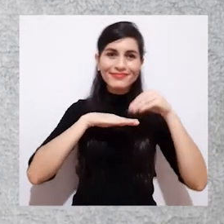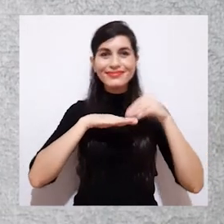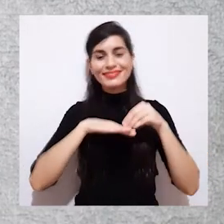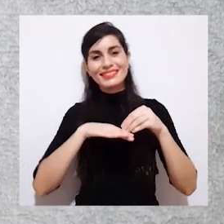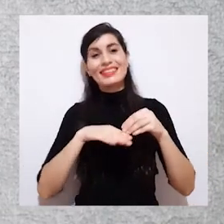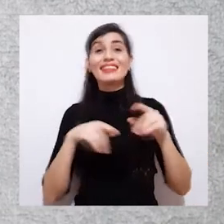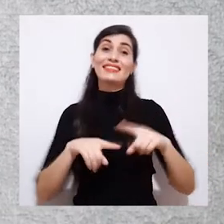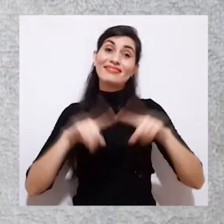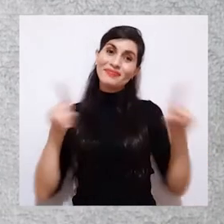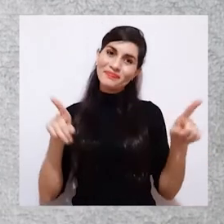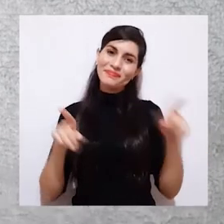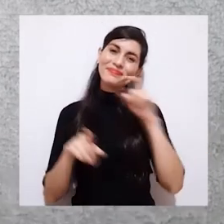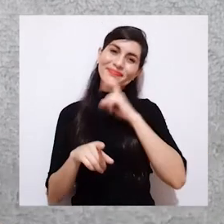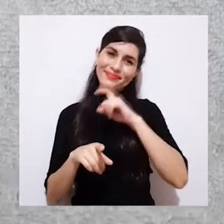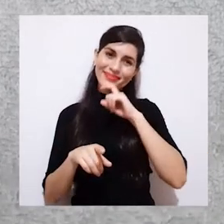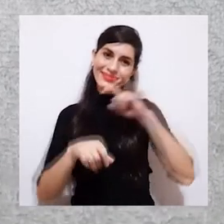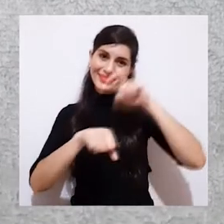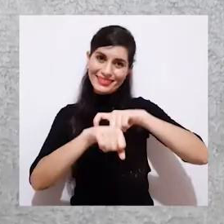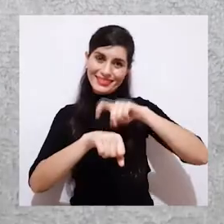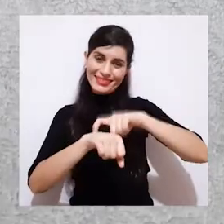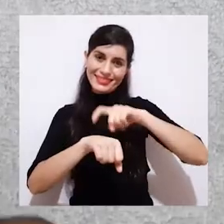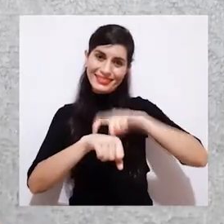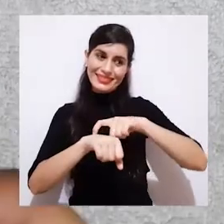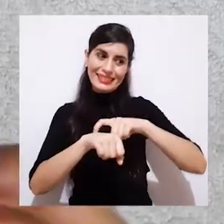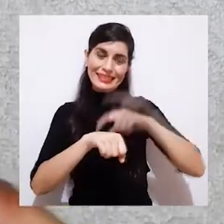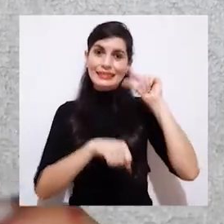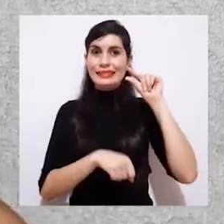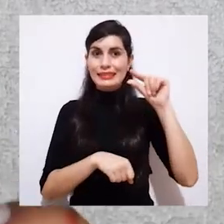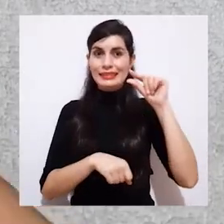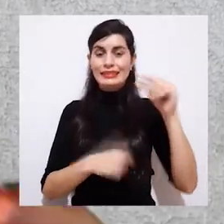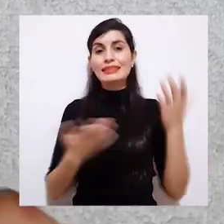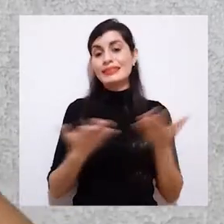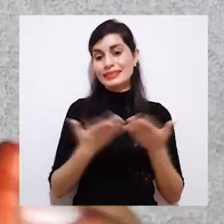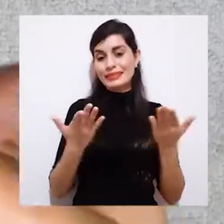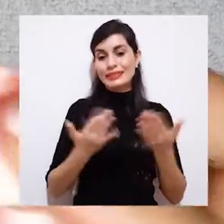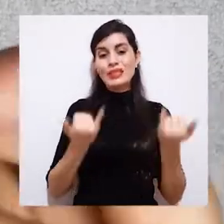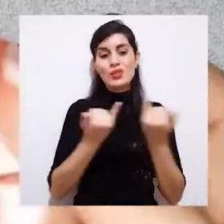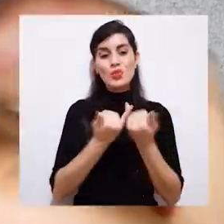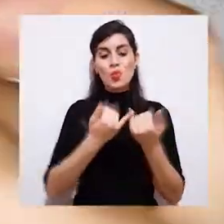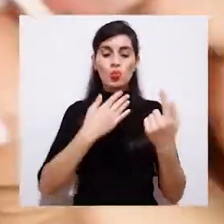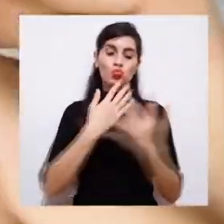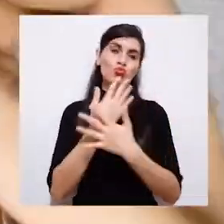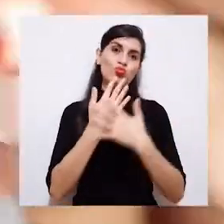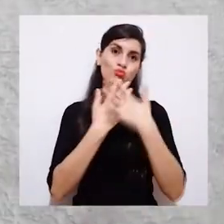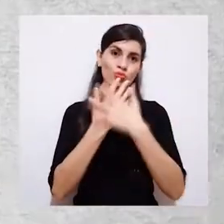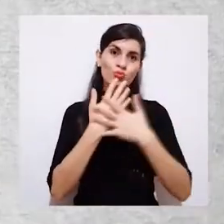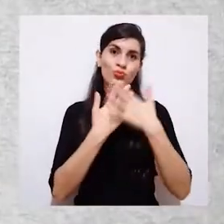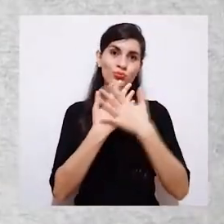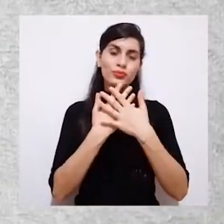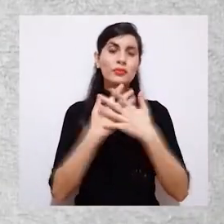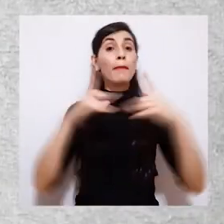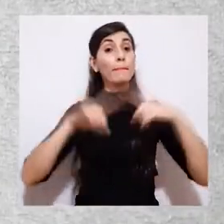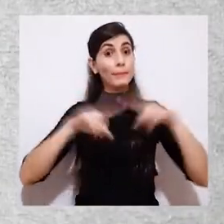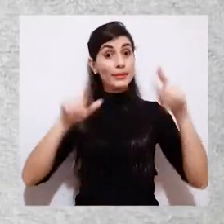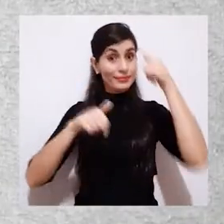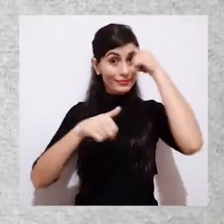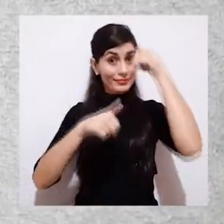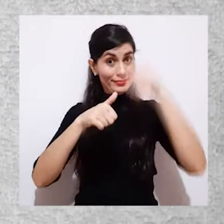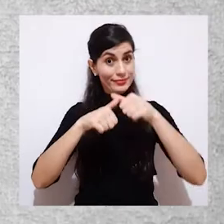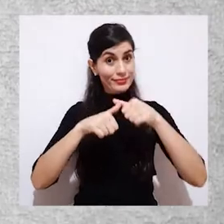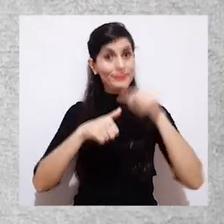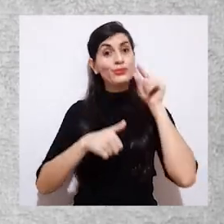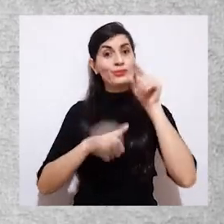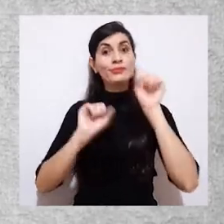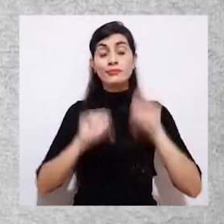pues por cuestiones de tiempo solamente pude realizar lo que es la parte superior de la mano. Pero sí recordemos